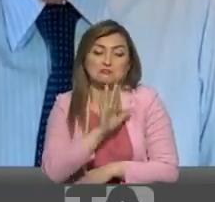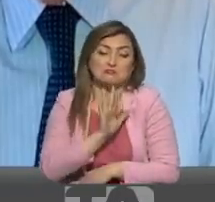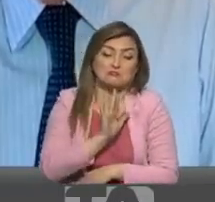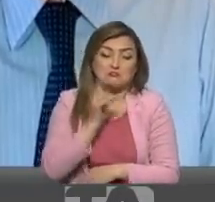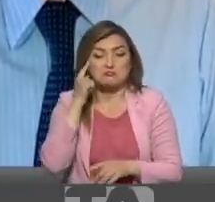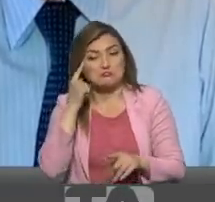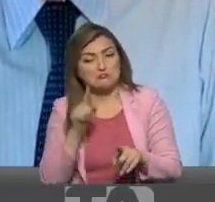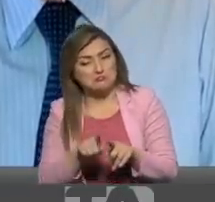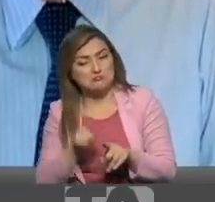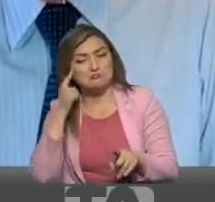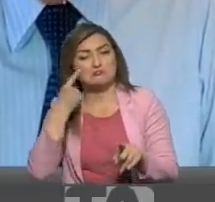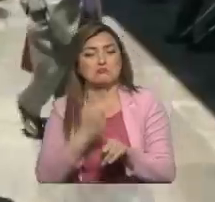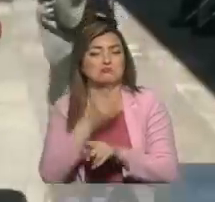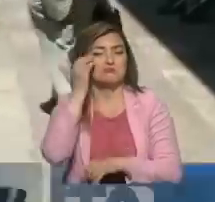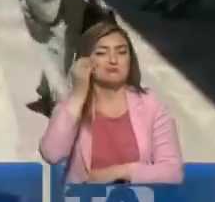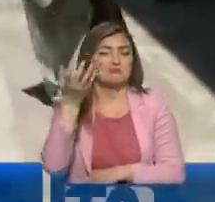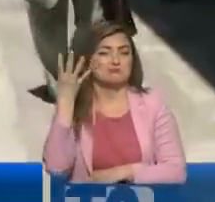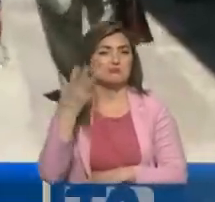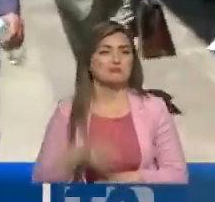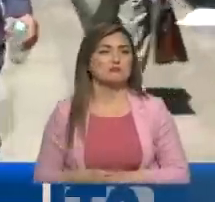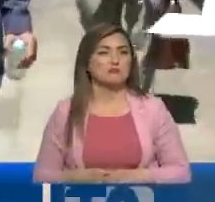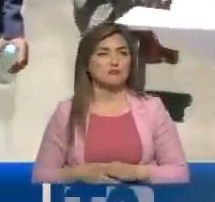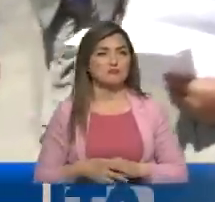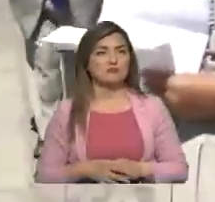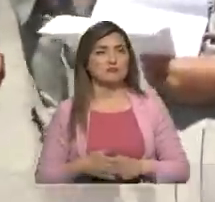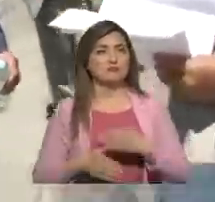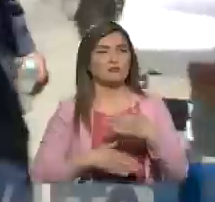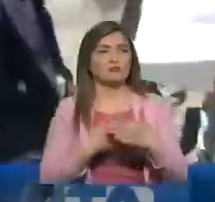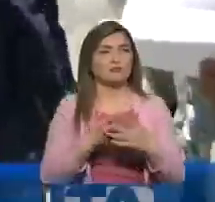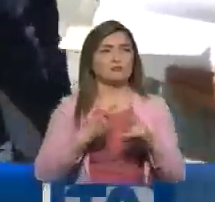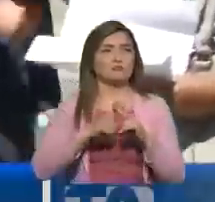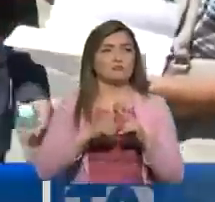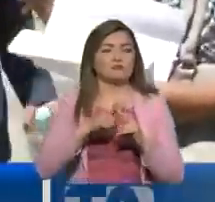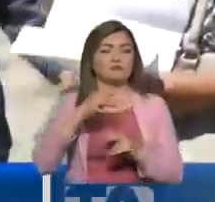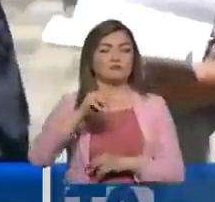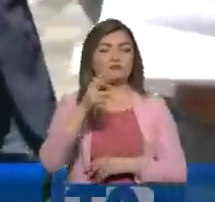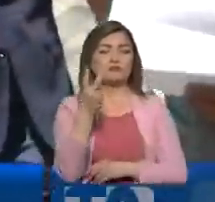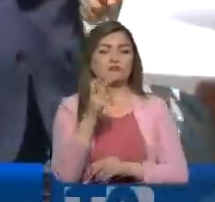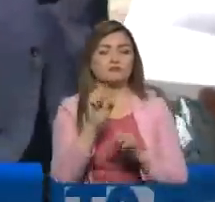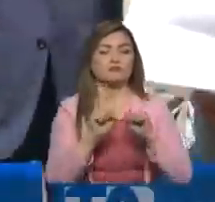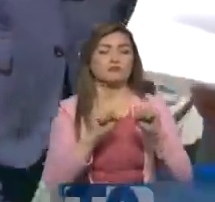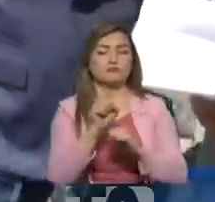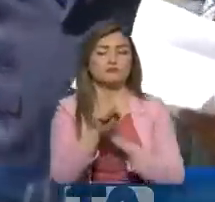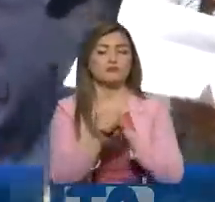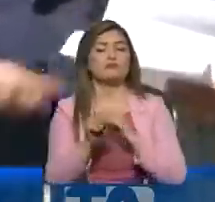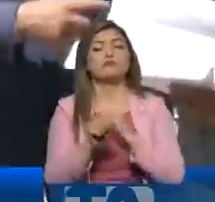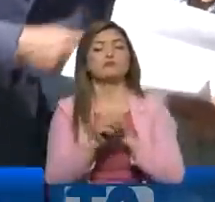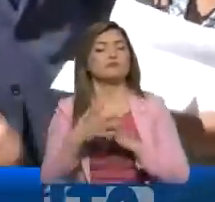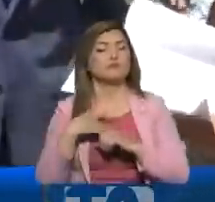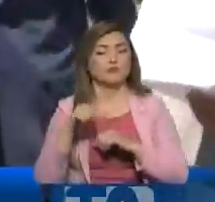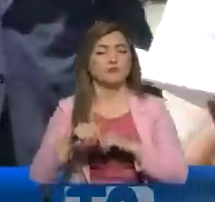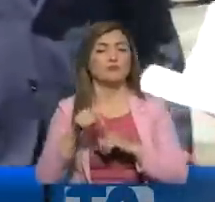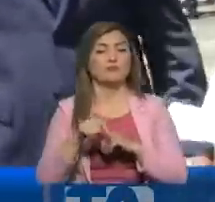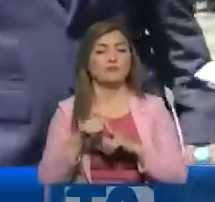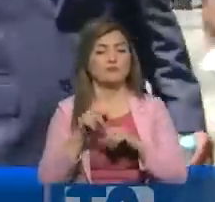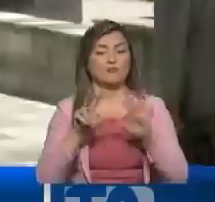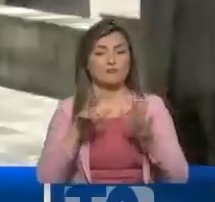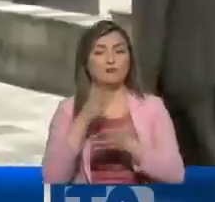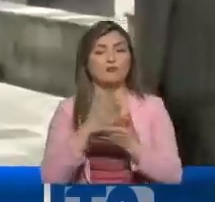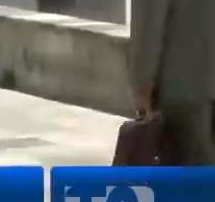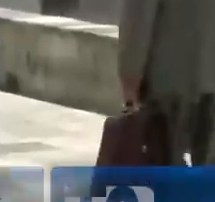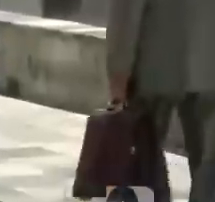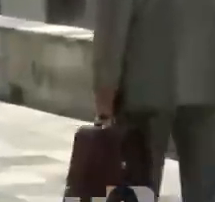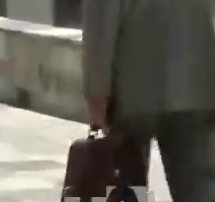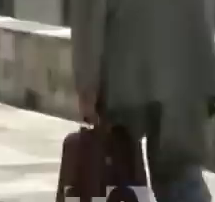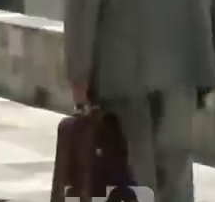digiere, se olvida. La audiencia se reinstalará el miércoles 12 de mayo a las 8:30. En Quito,